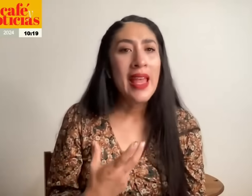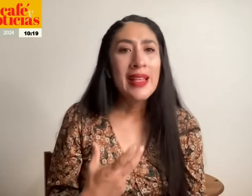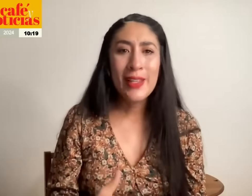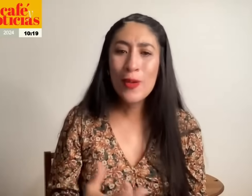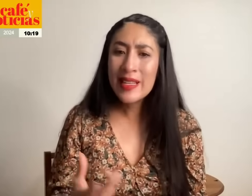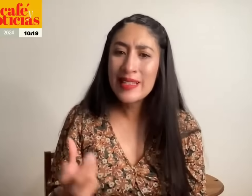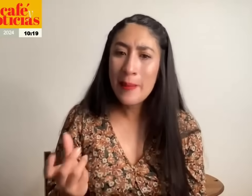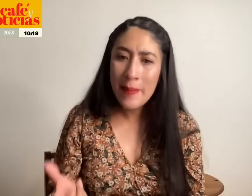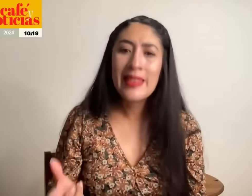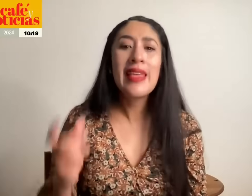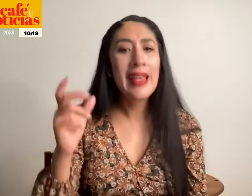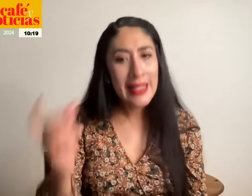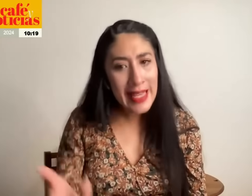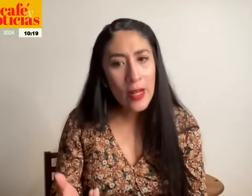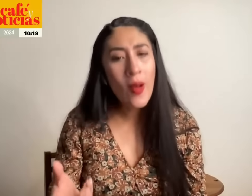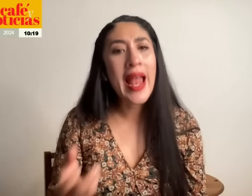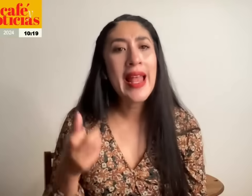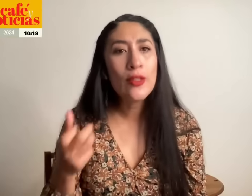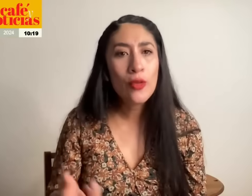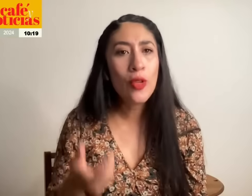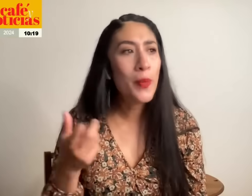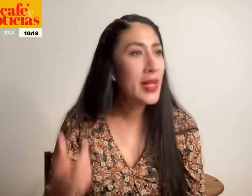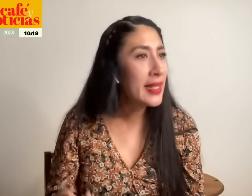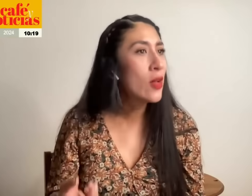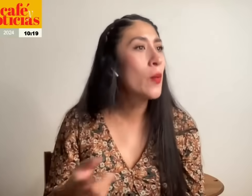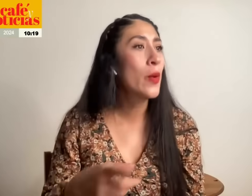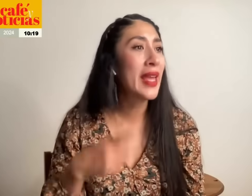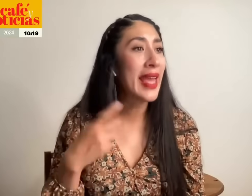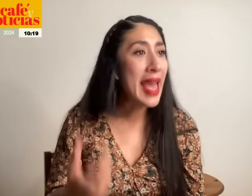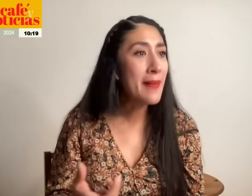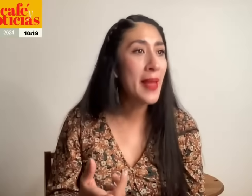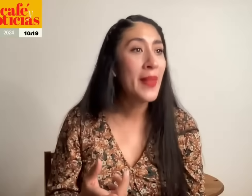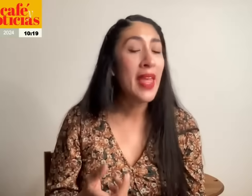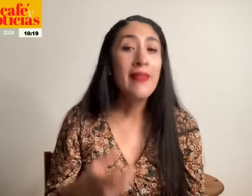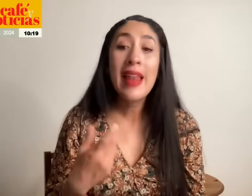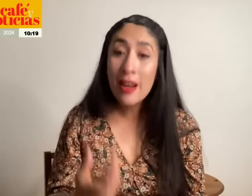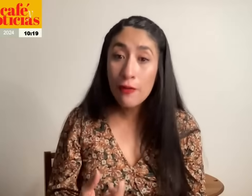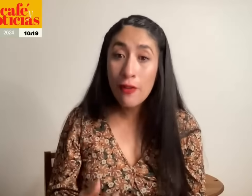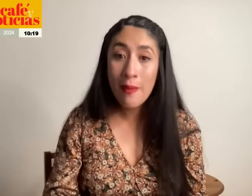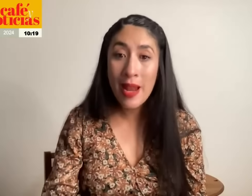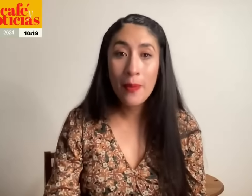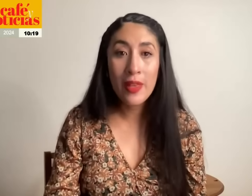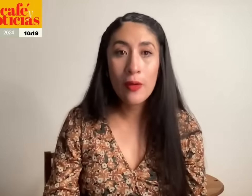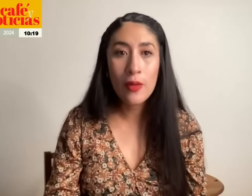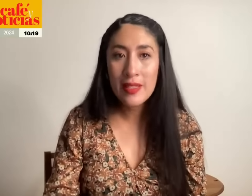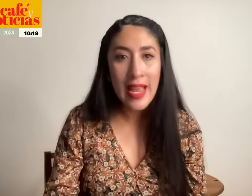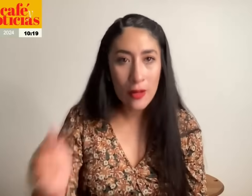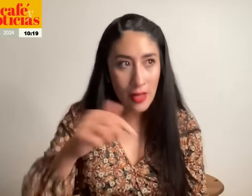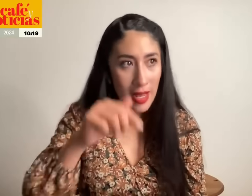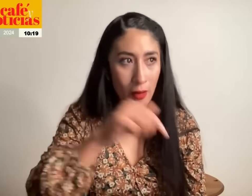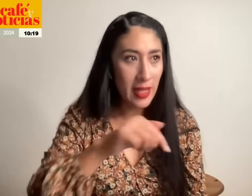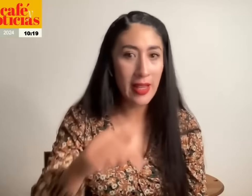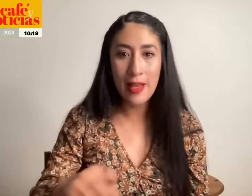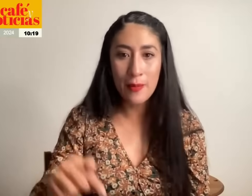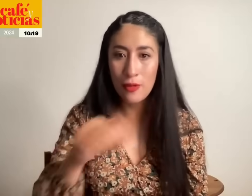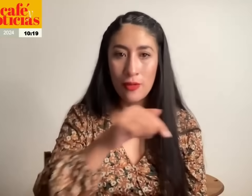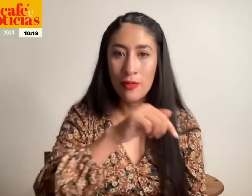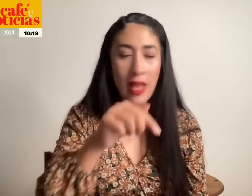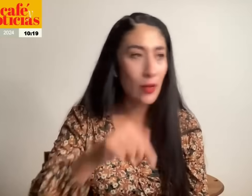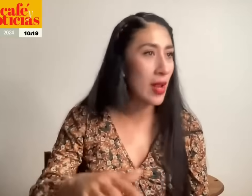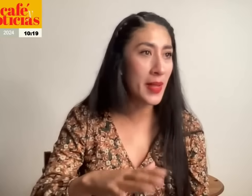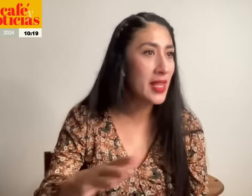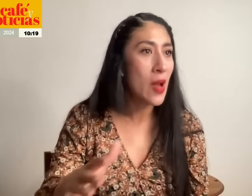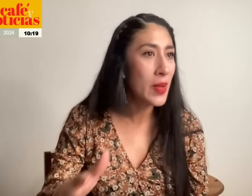defensa, sino que se mete de lleno al asunto político porque habla de la reforma al Poder Judicial, o sea, lo que